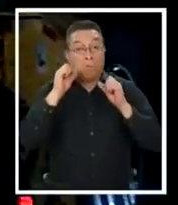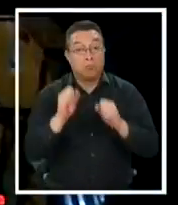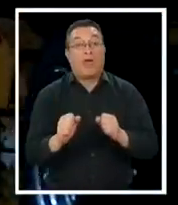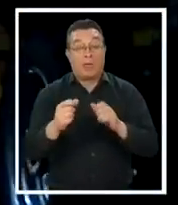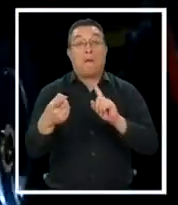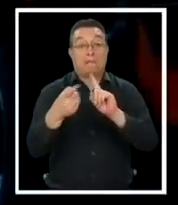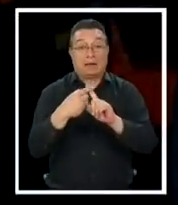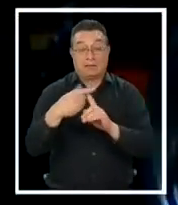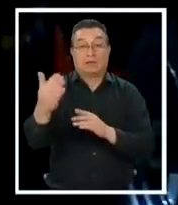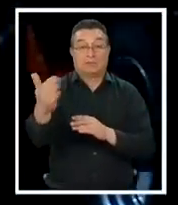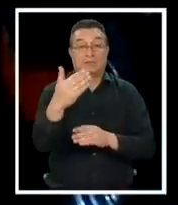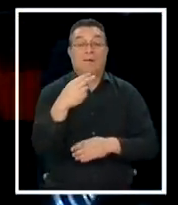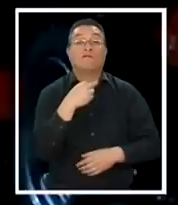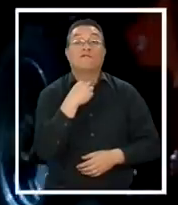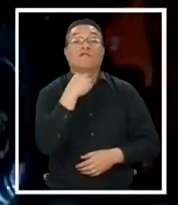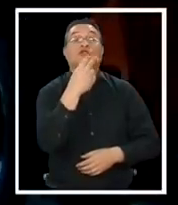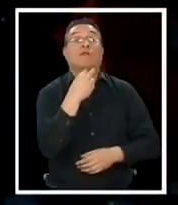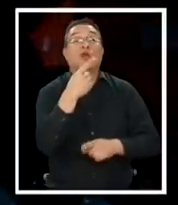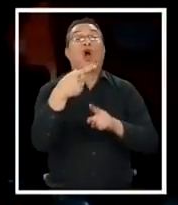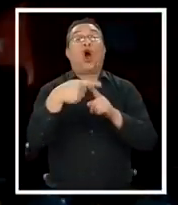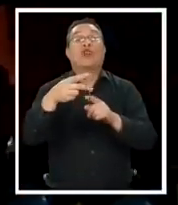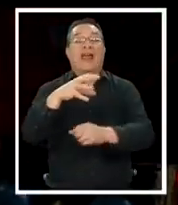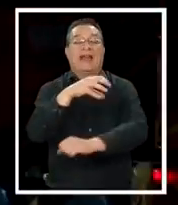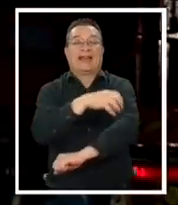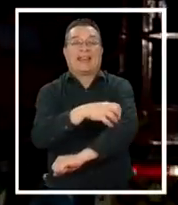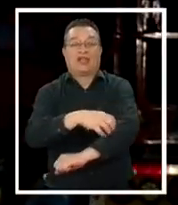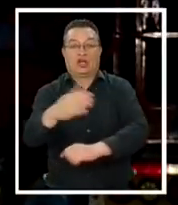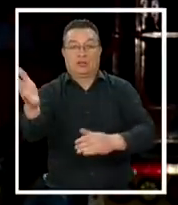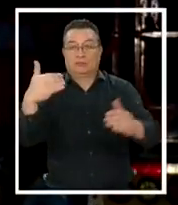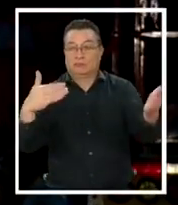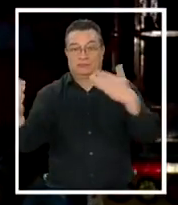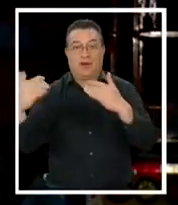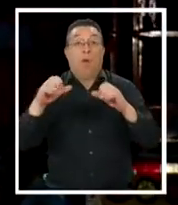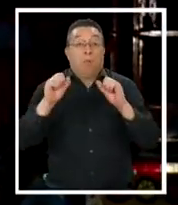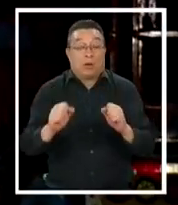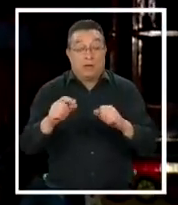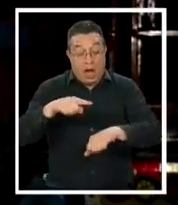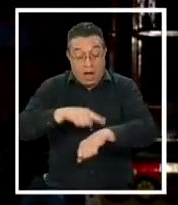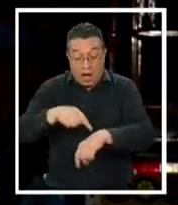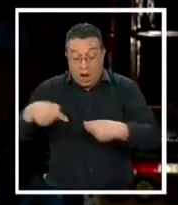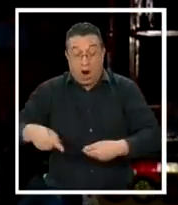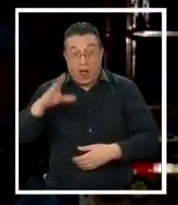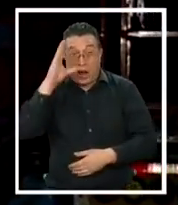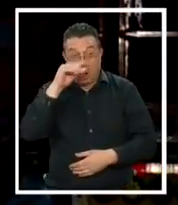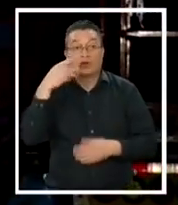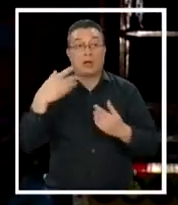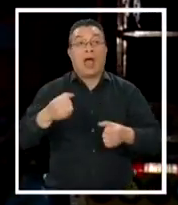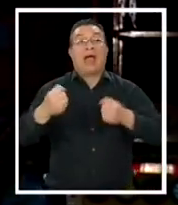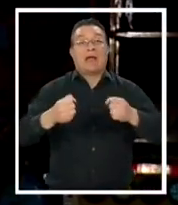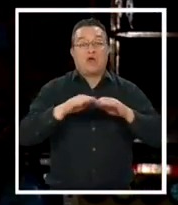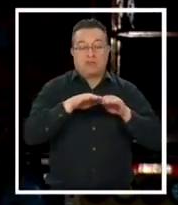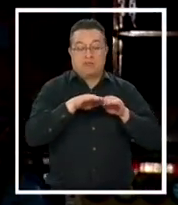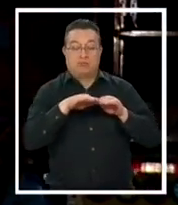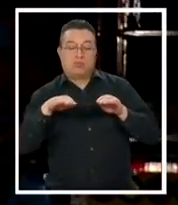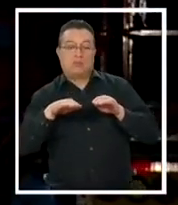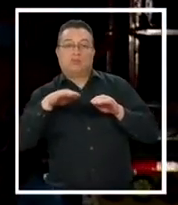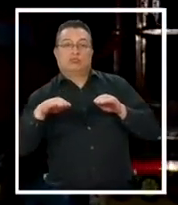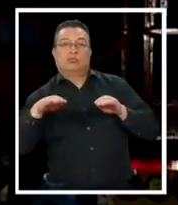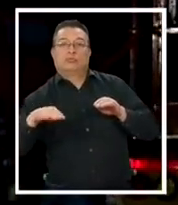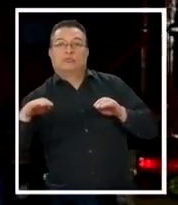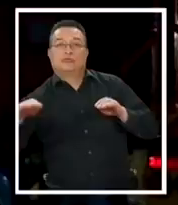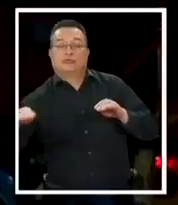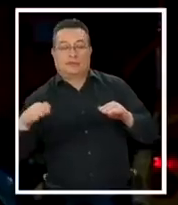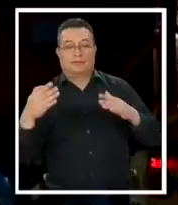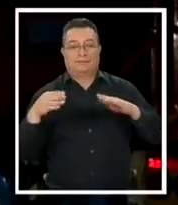la participación de voceros también de otras regiones. A esta hora de la noche ya los camiones han tomado posición a